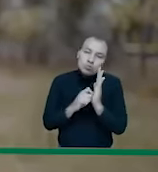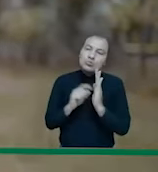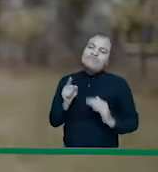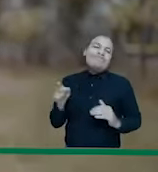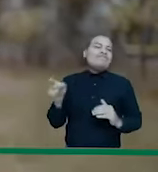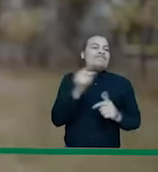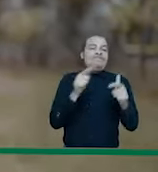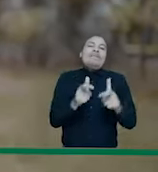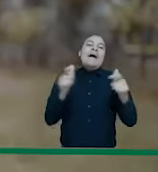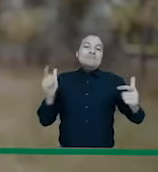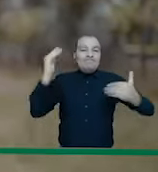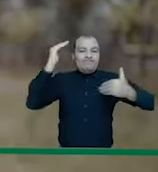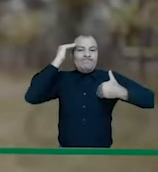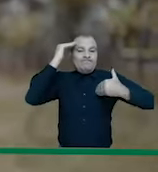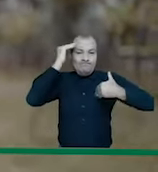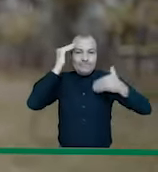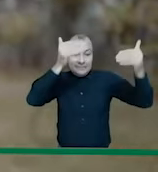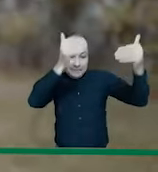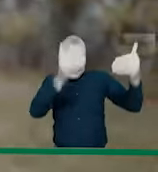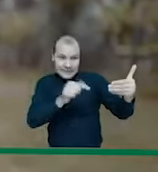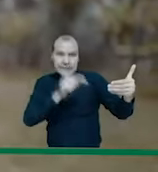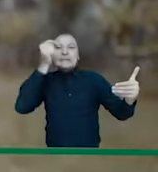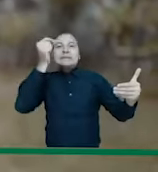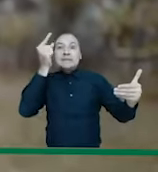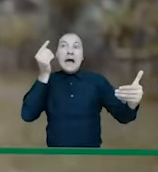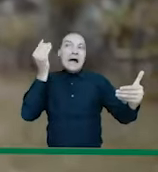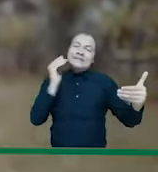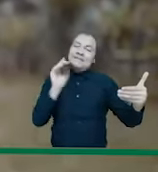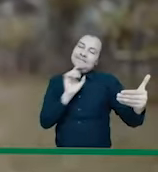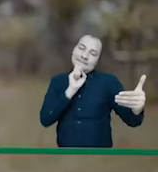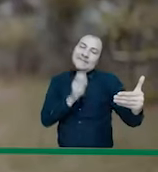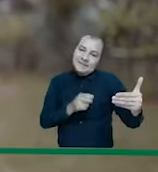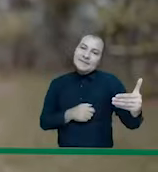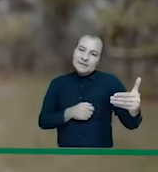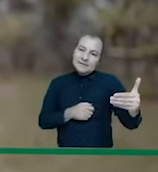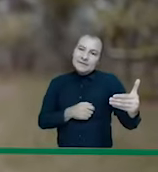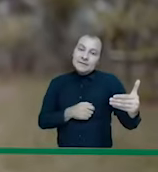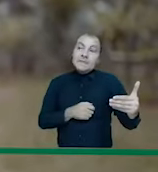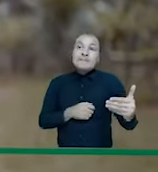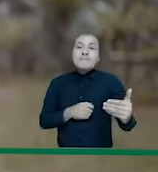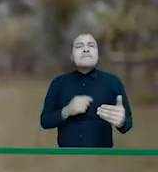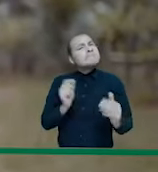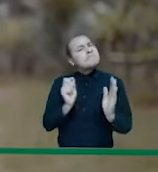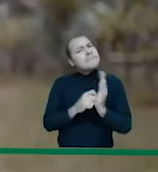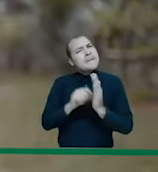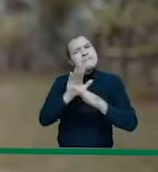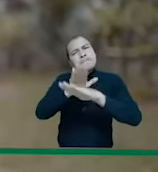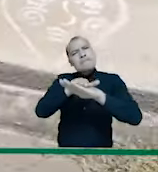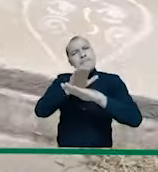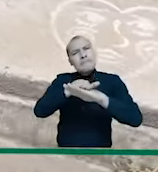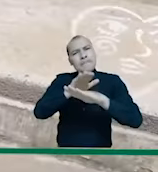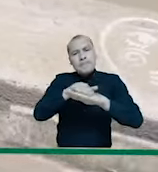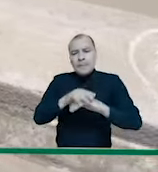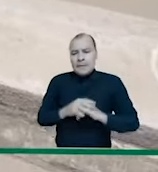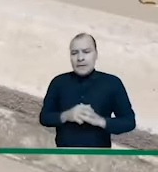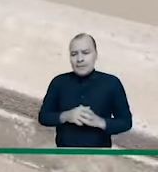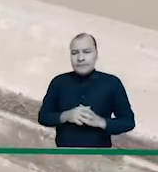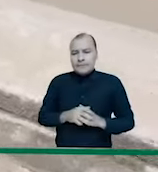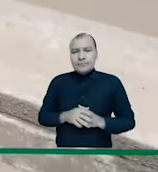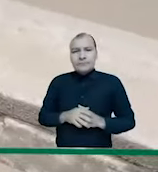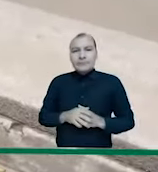fue una vida absolutamente feliz, pero una vida donde el tema de conciencia sobre discapacidad no era el permanente